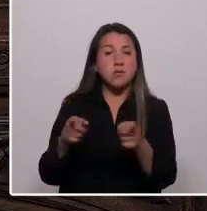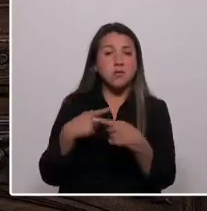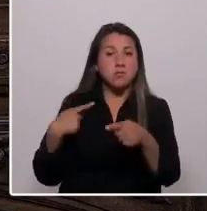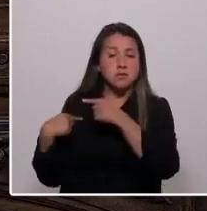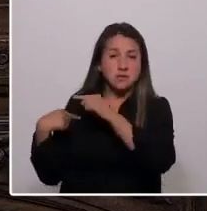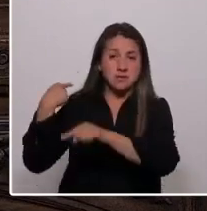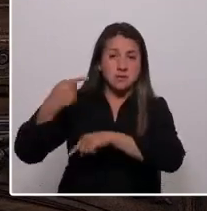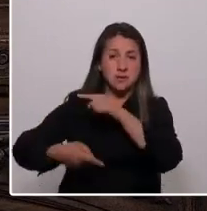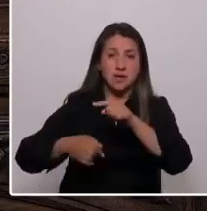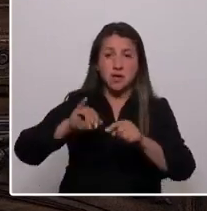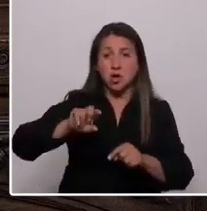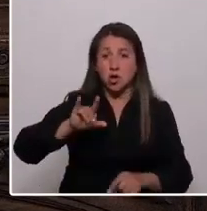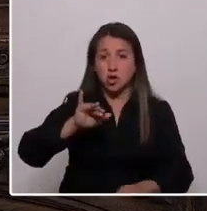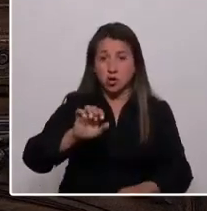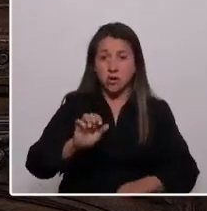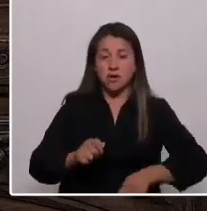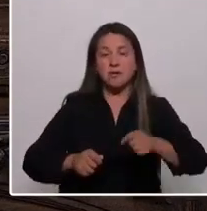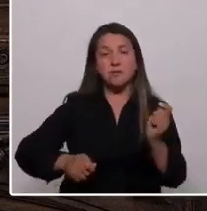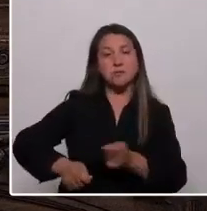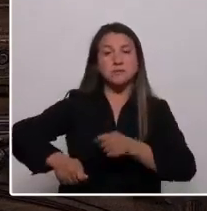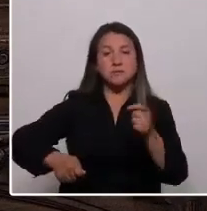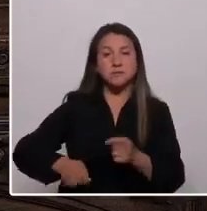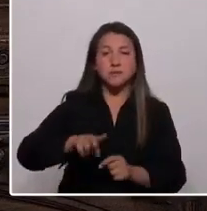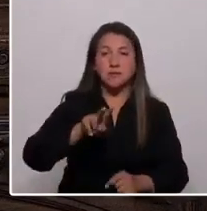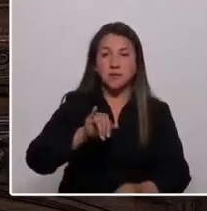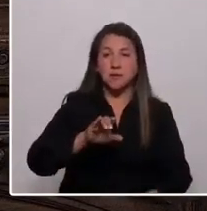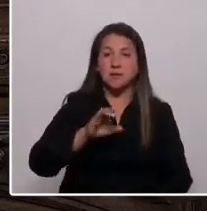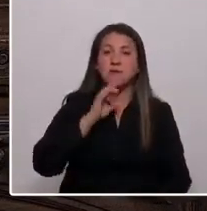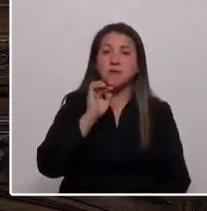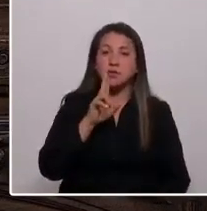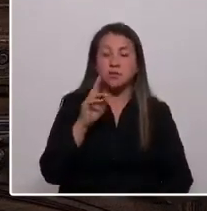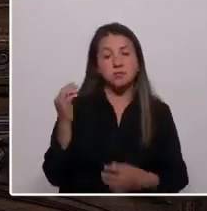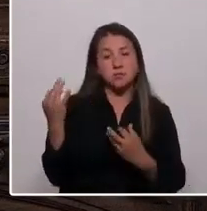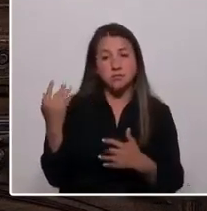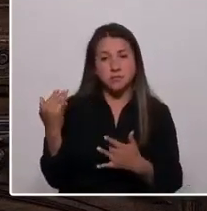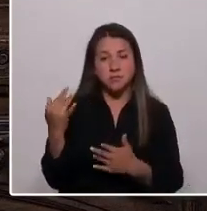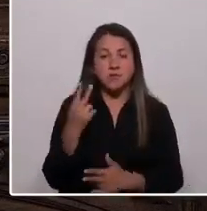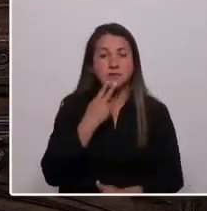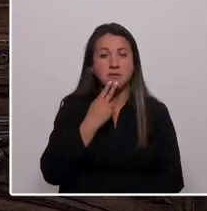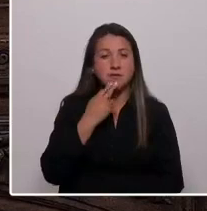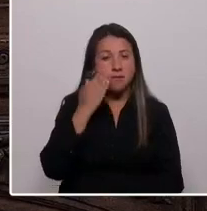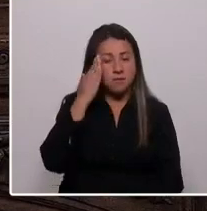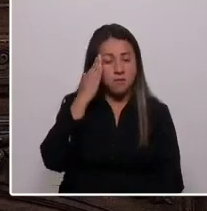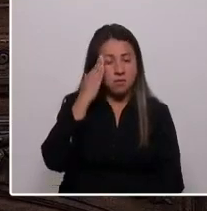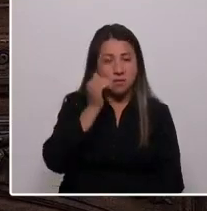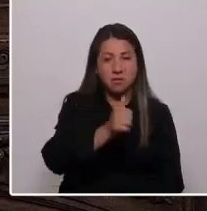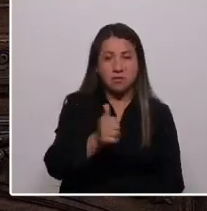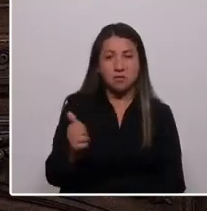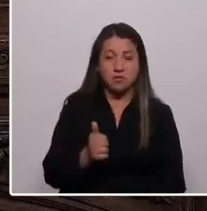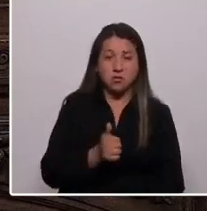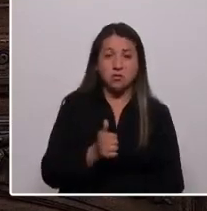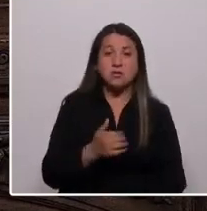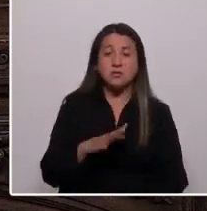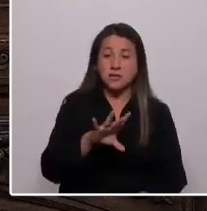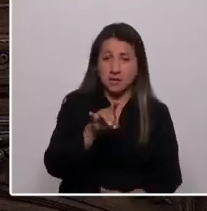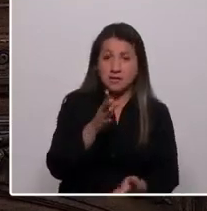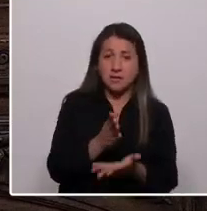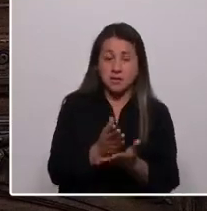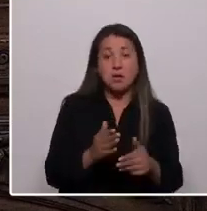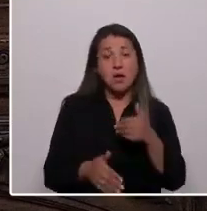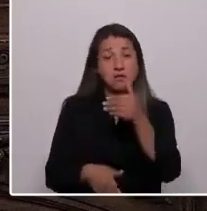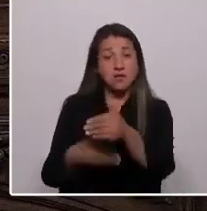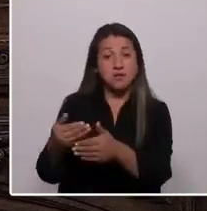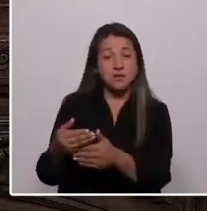tocaba víctor jara sinfónico porque víctor vive en todas las memorias los días y decisiones avanzaron y de